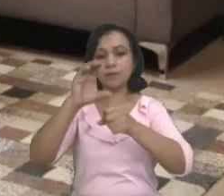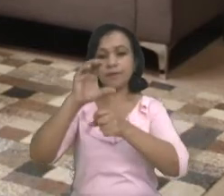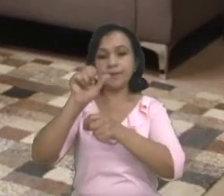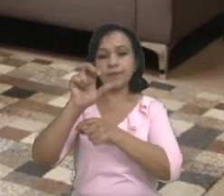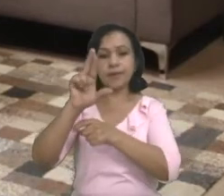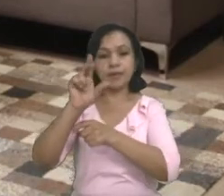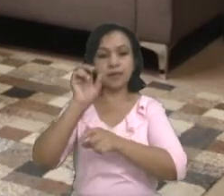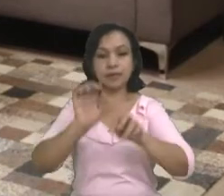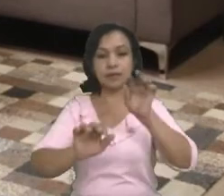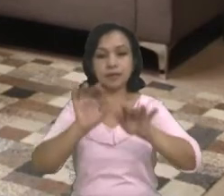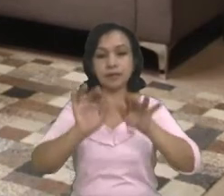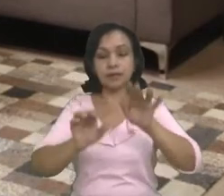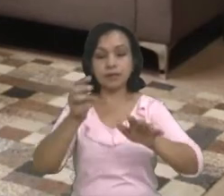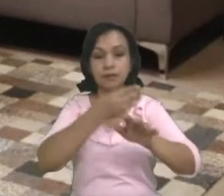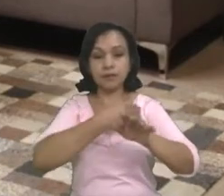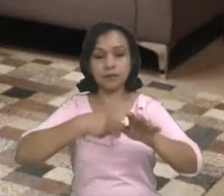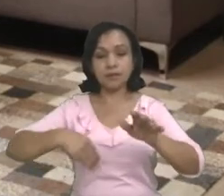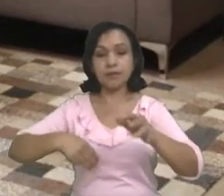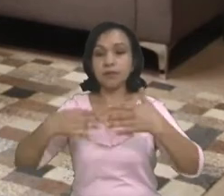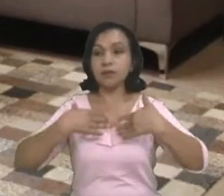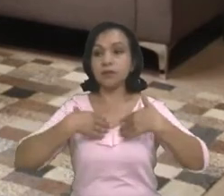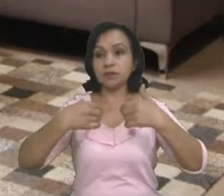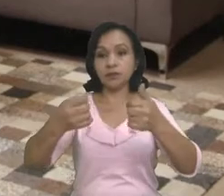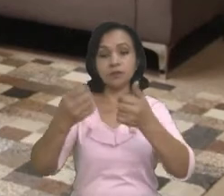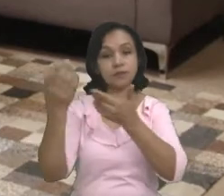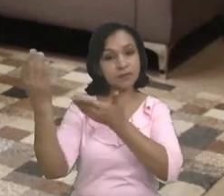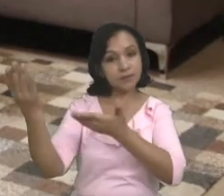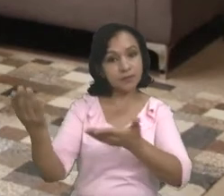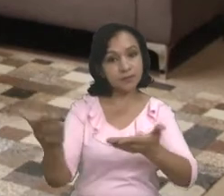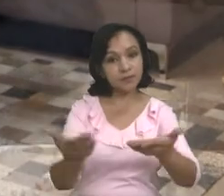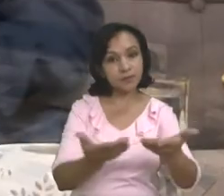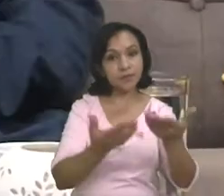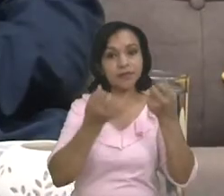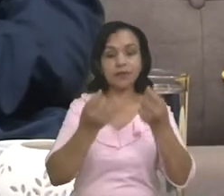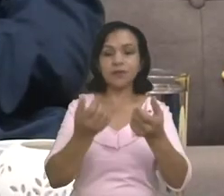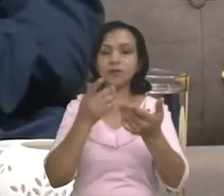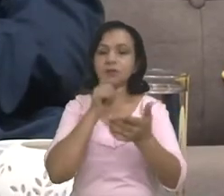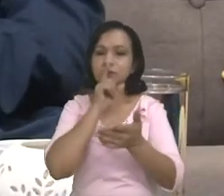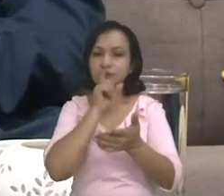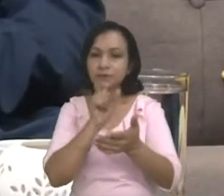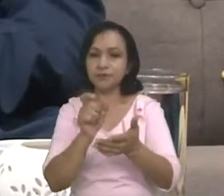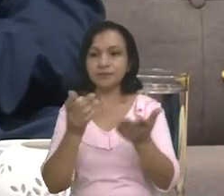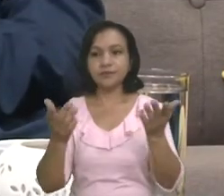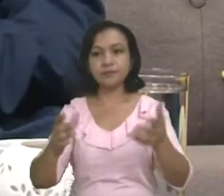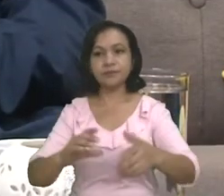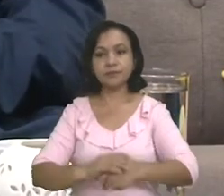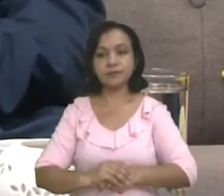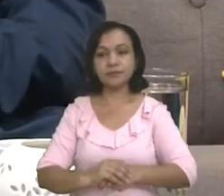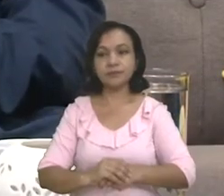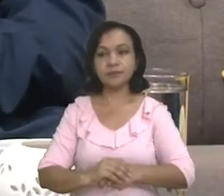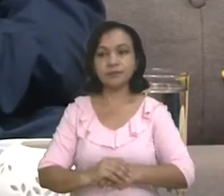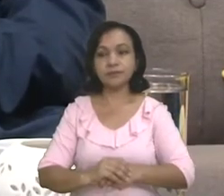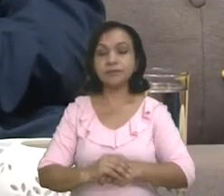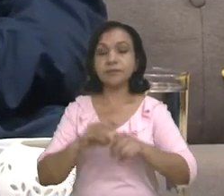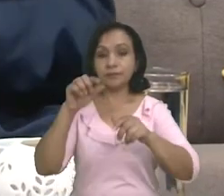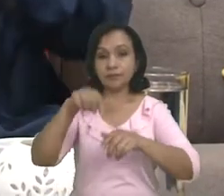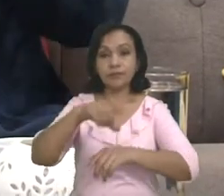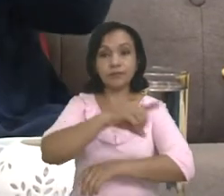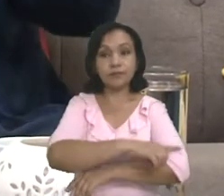saenz secretario general del ministerio de salud compañero bienvenido muchas gracias por estar a gusto un placer bueno acá estamos